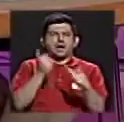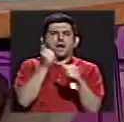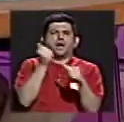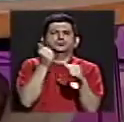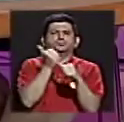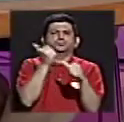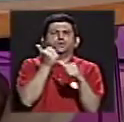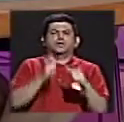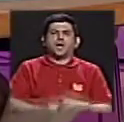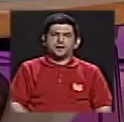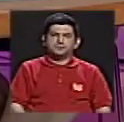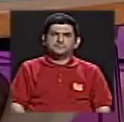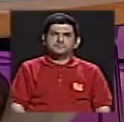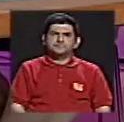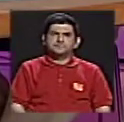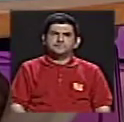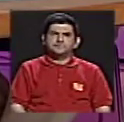asesoría